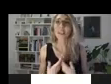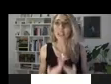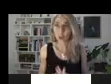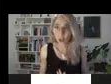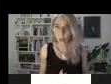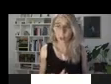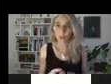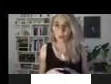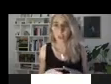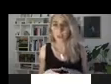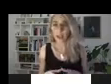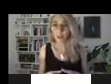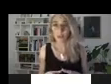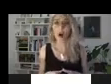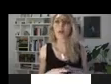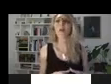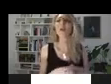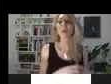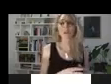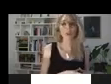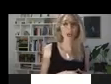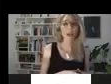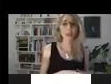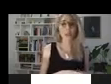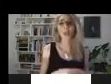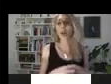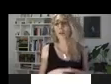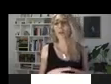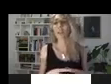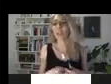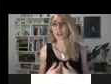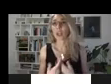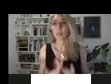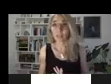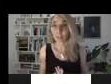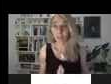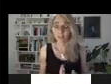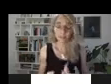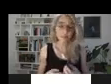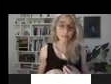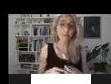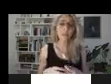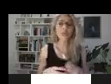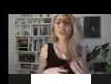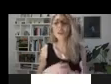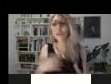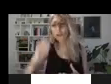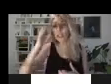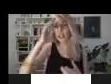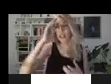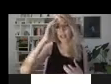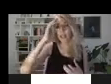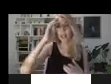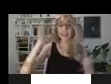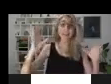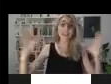quienes nos desarrollamos dentro de este campo a modo profesional, que lo hagamos internacionalmente. En muchas